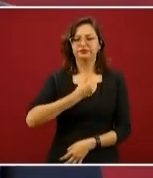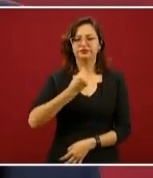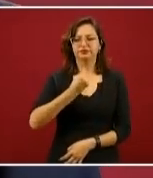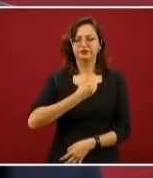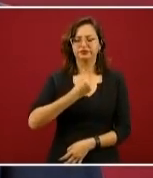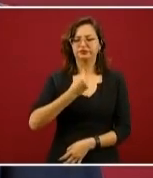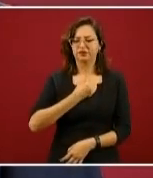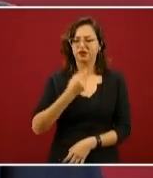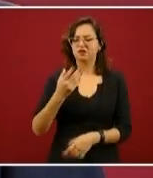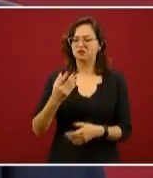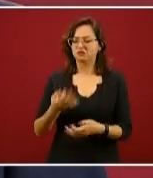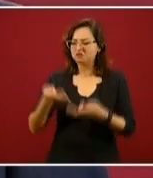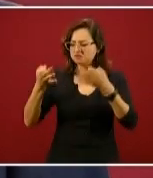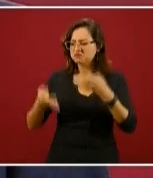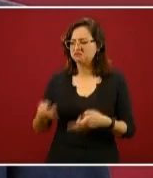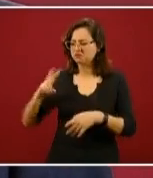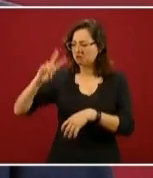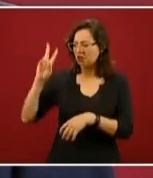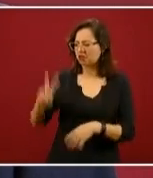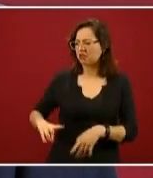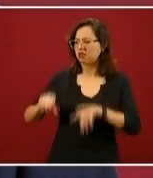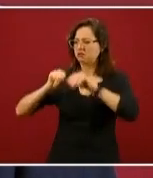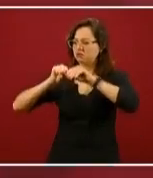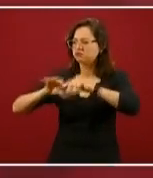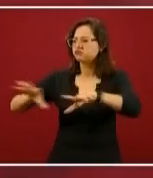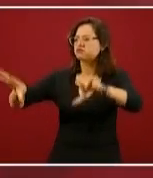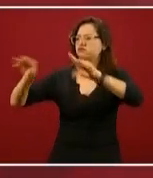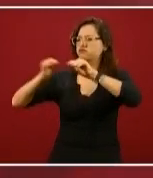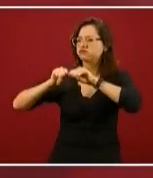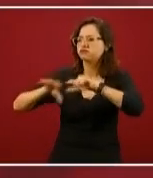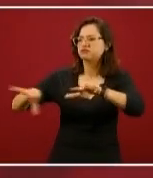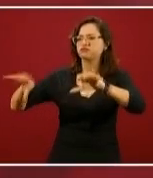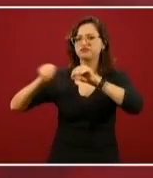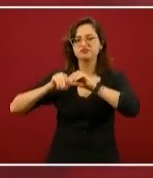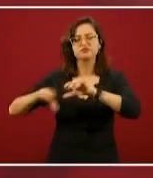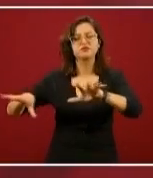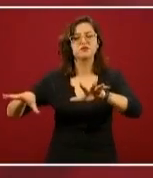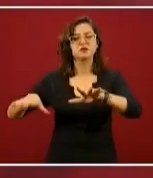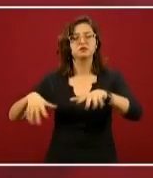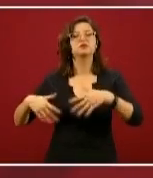no han hecho mella, porque existe